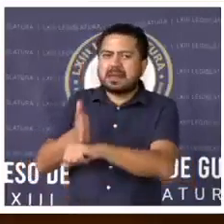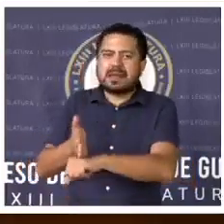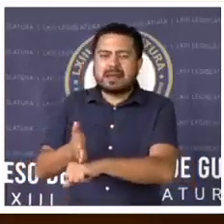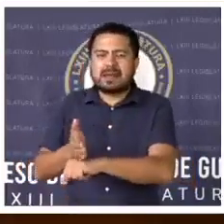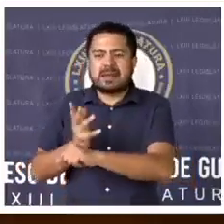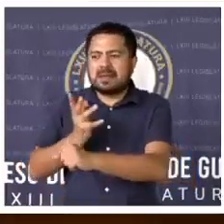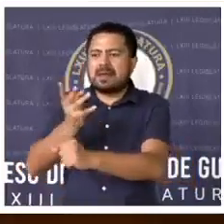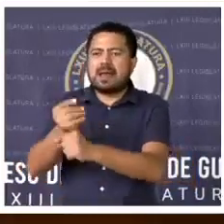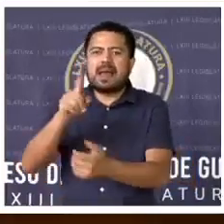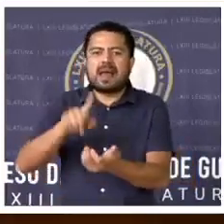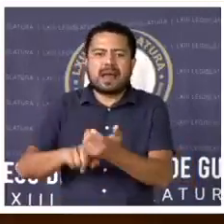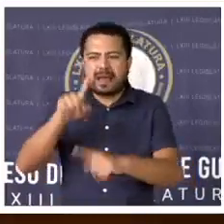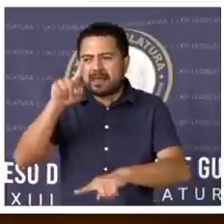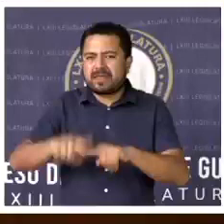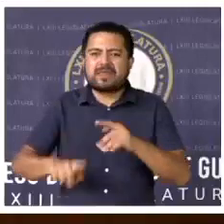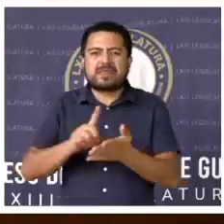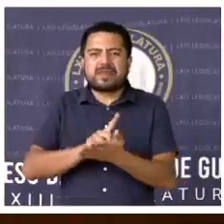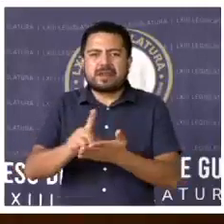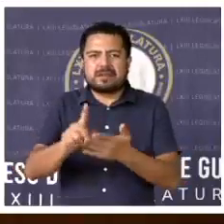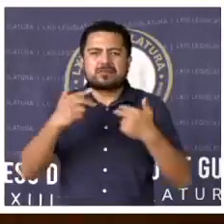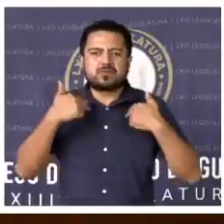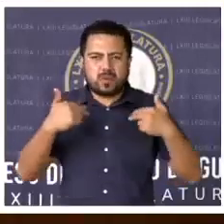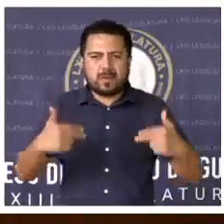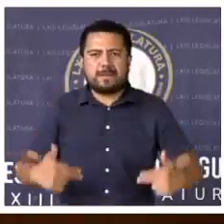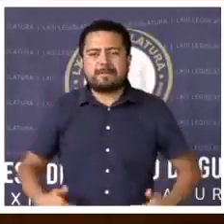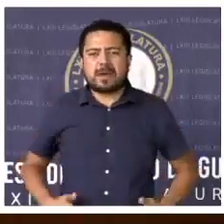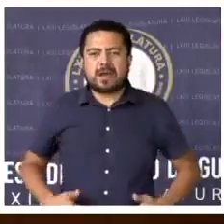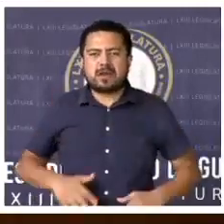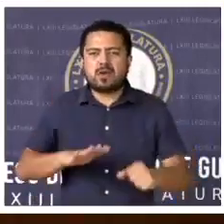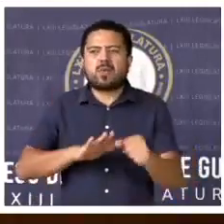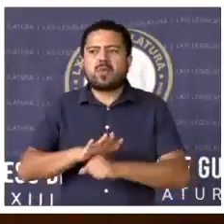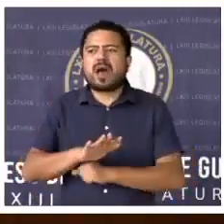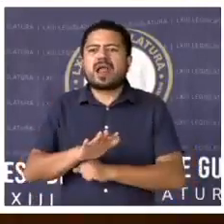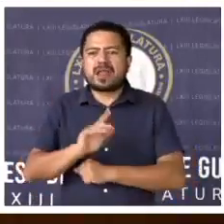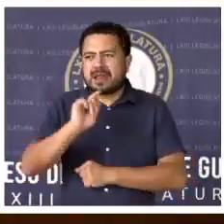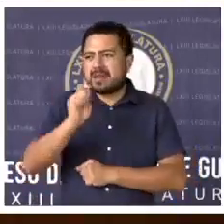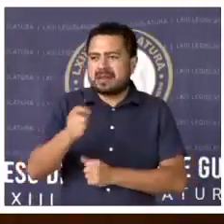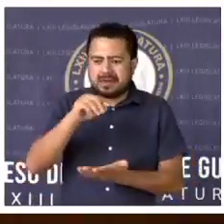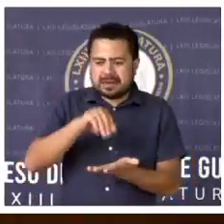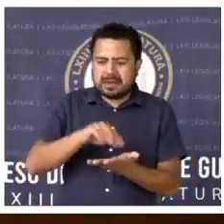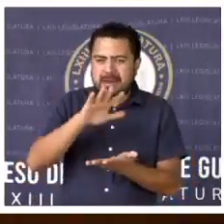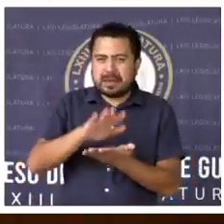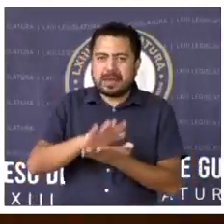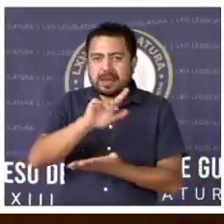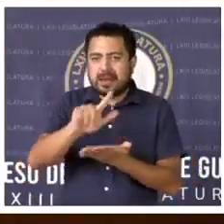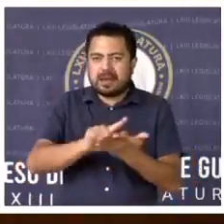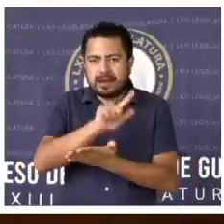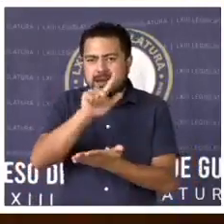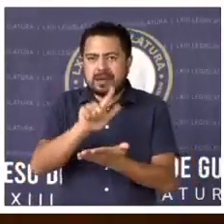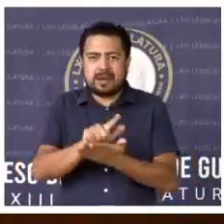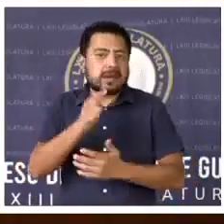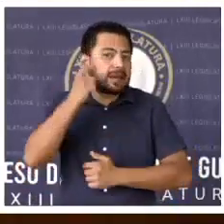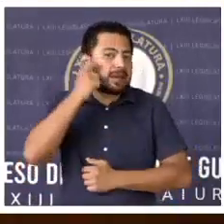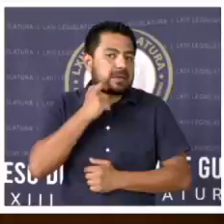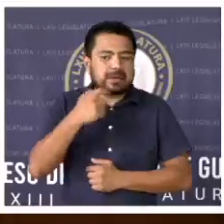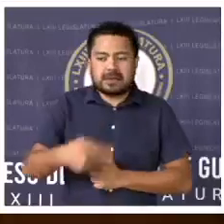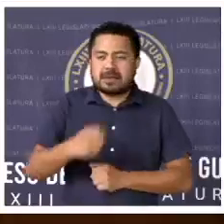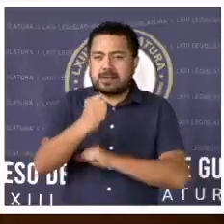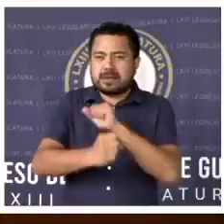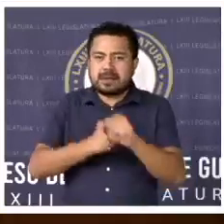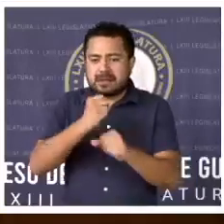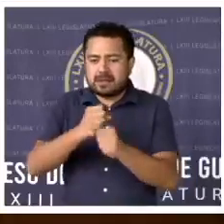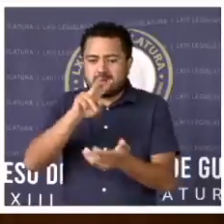reparar las violaciones a los Derechos Humanos en los términos que establezca la ley en Guerrero en el año